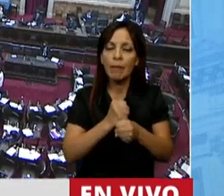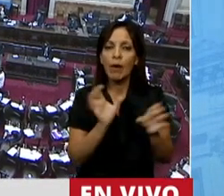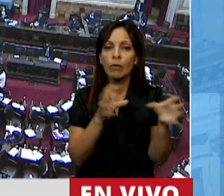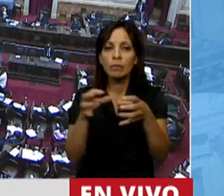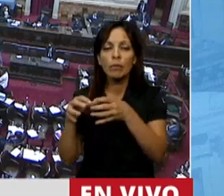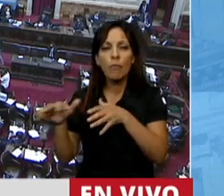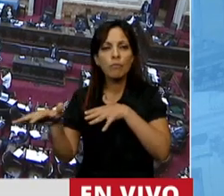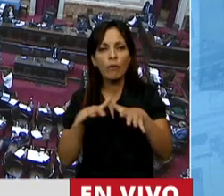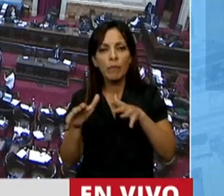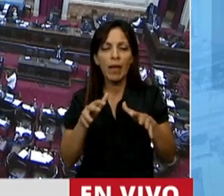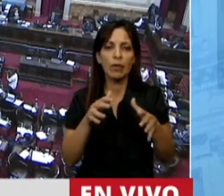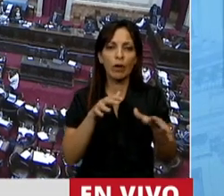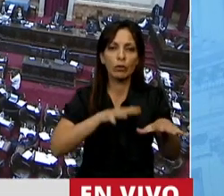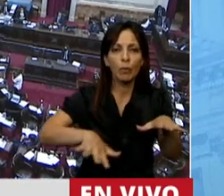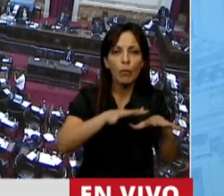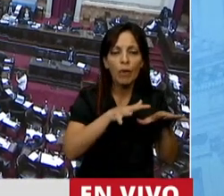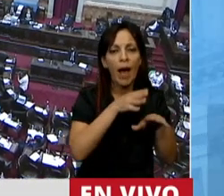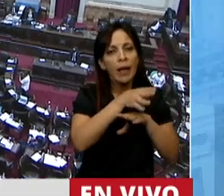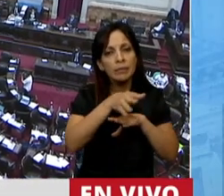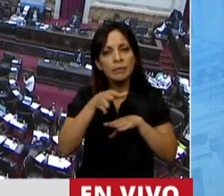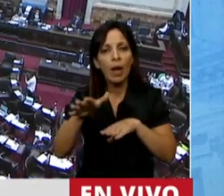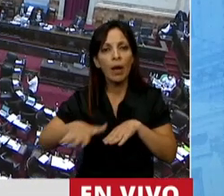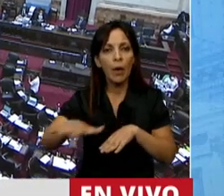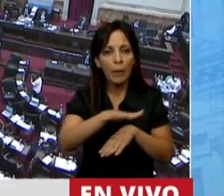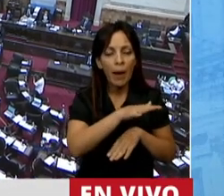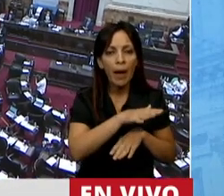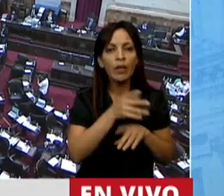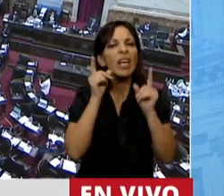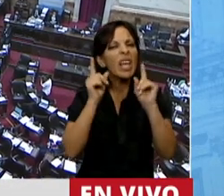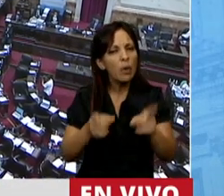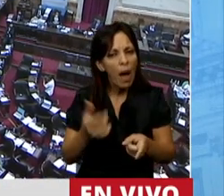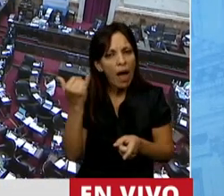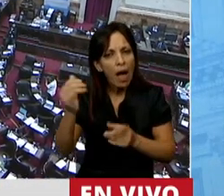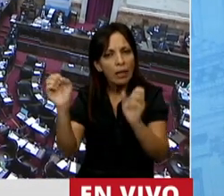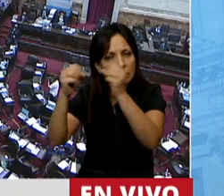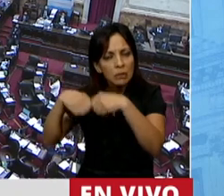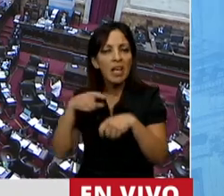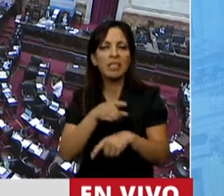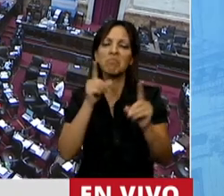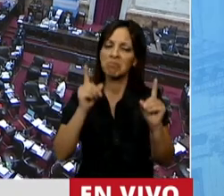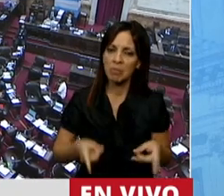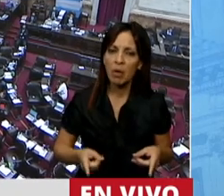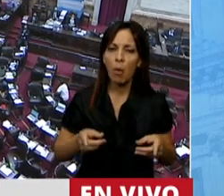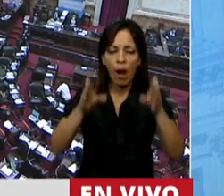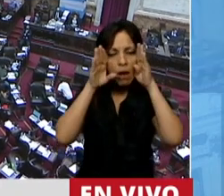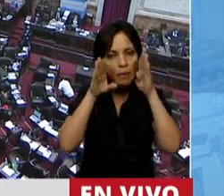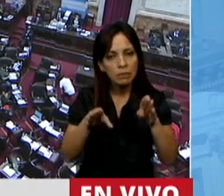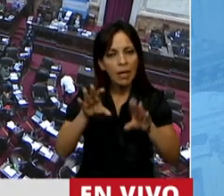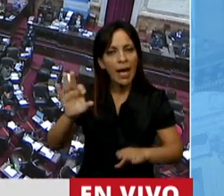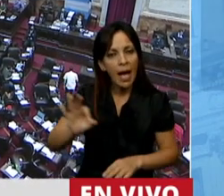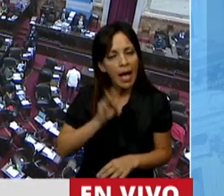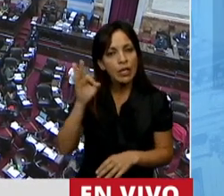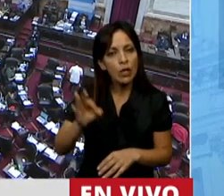movimientos populares y feministas en los barrios, que aún ante la clandestinidad son las que se han ocupado durante tantos años